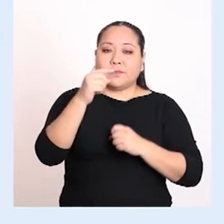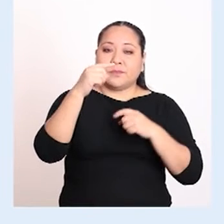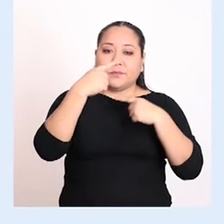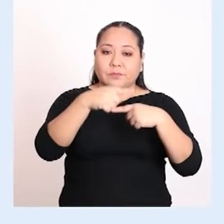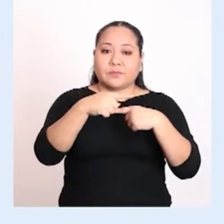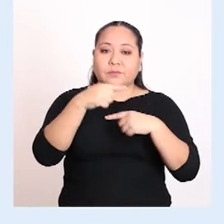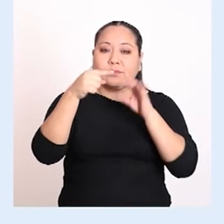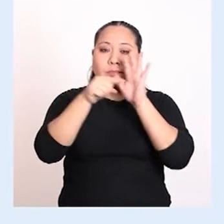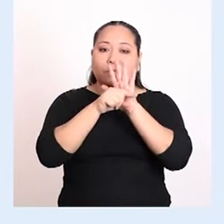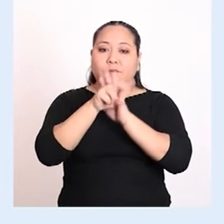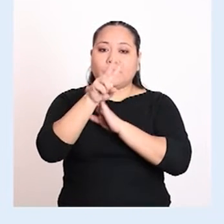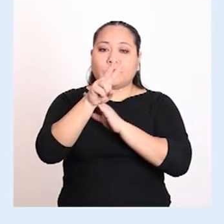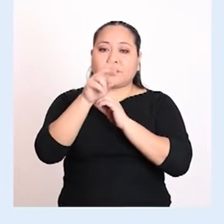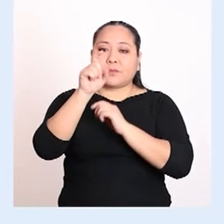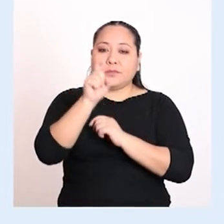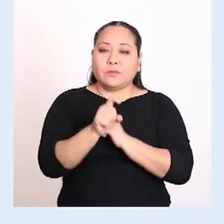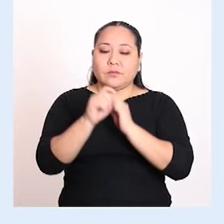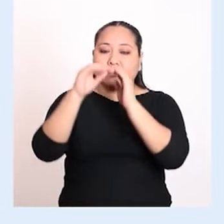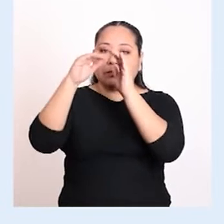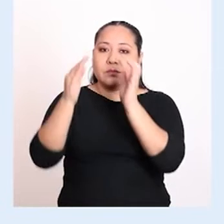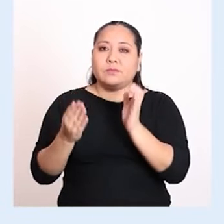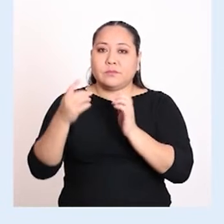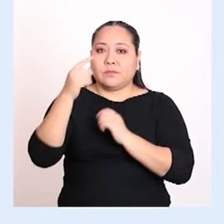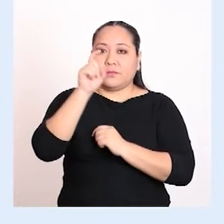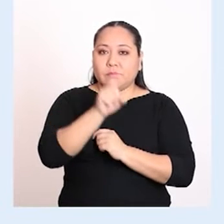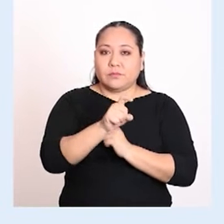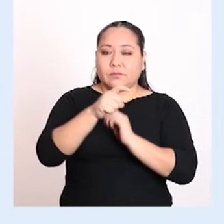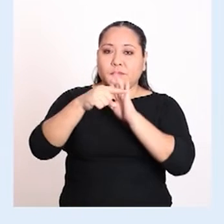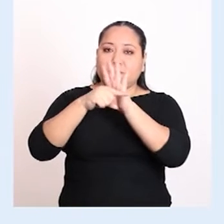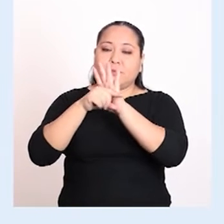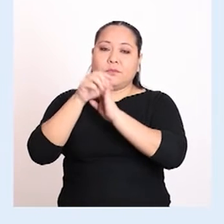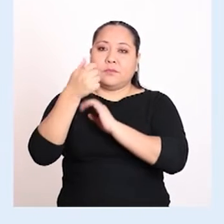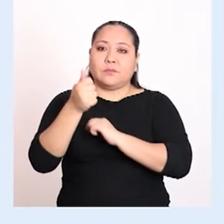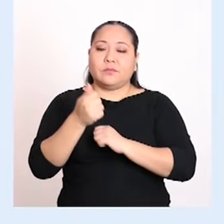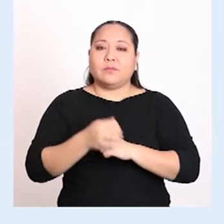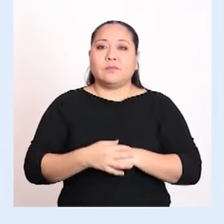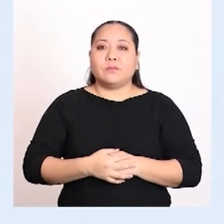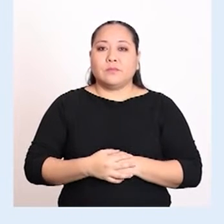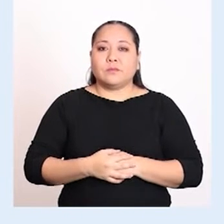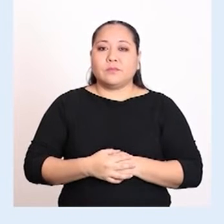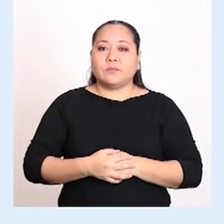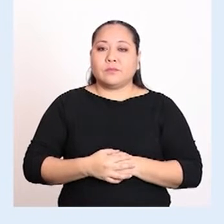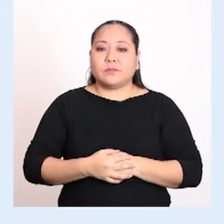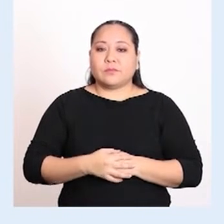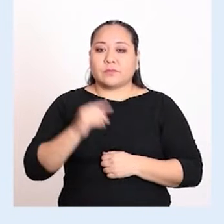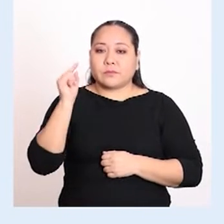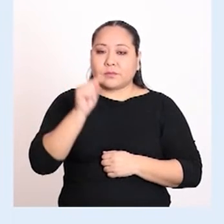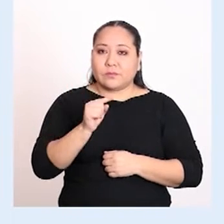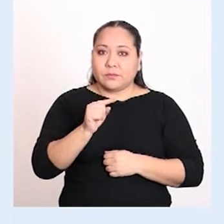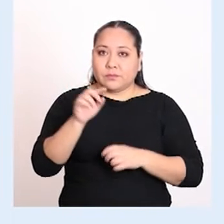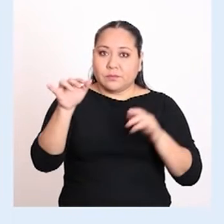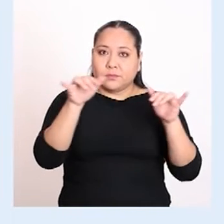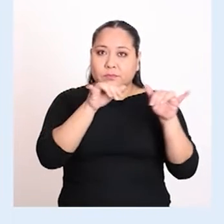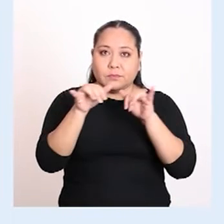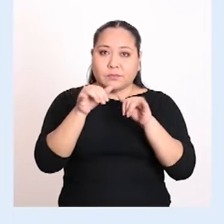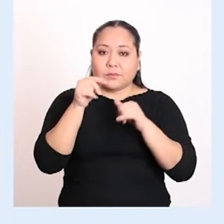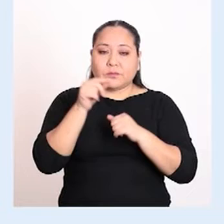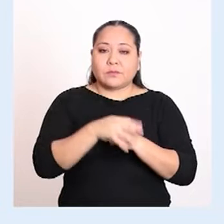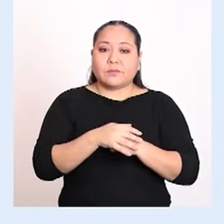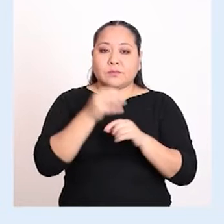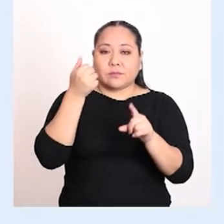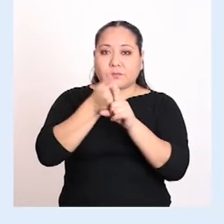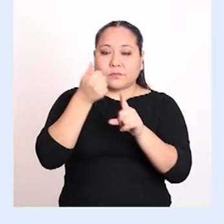igual a menos 2x que multiplica a x menos 10. En esta igualdad,